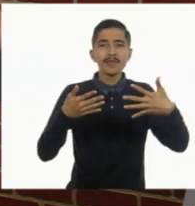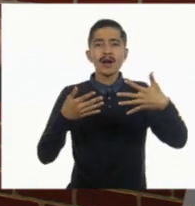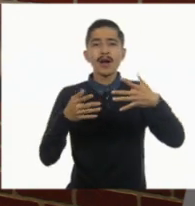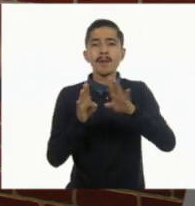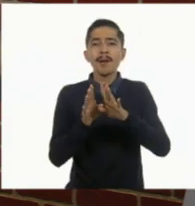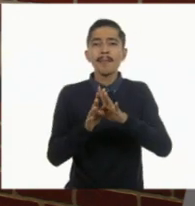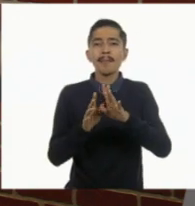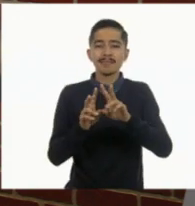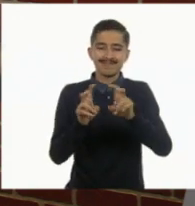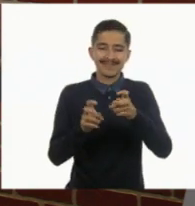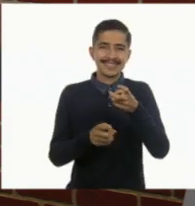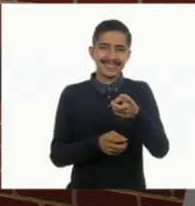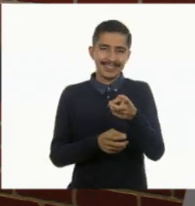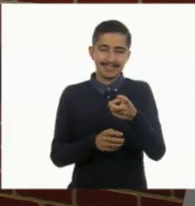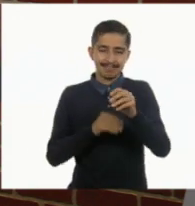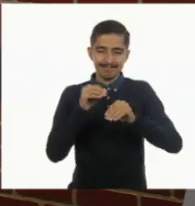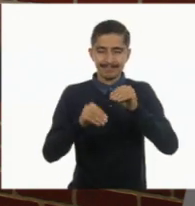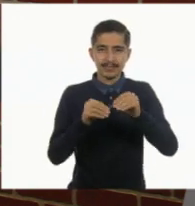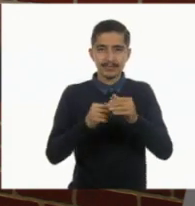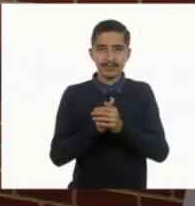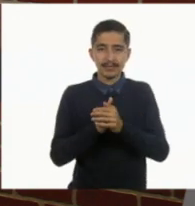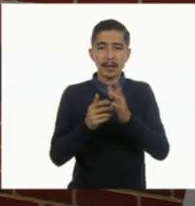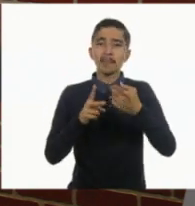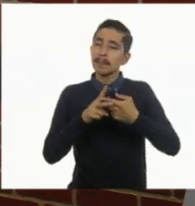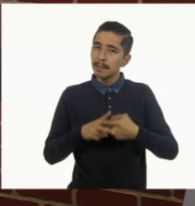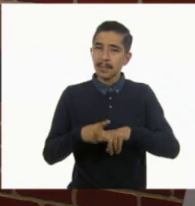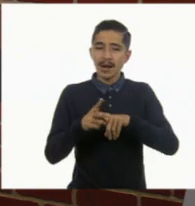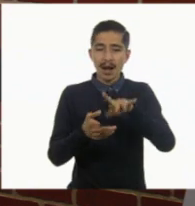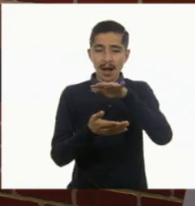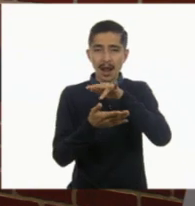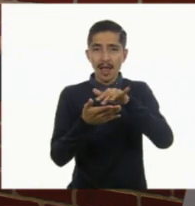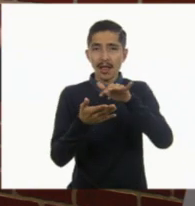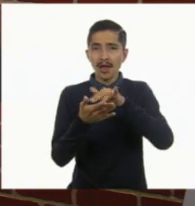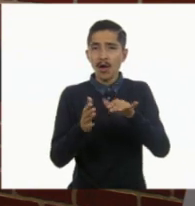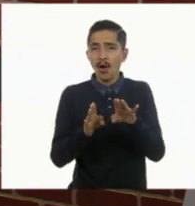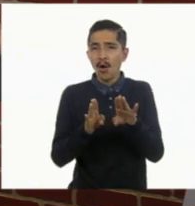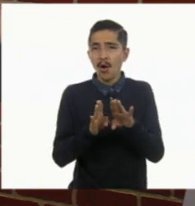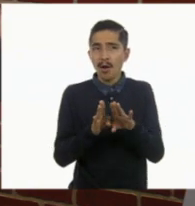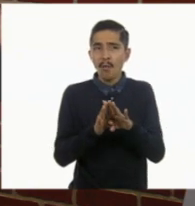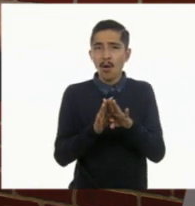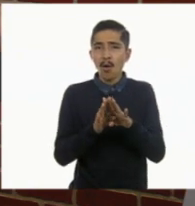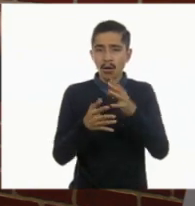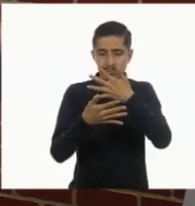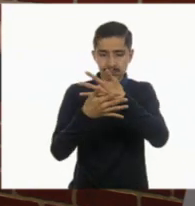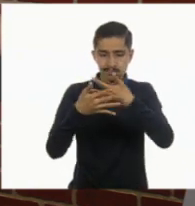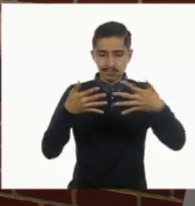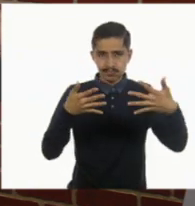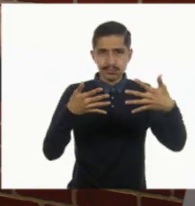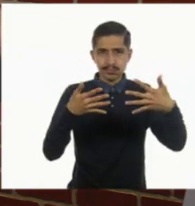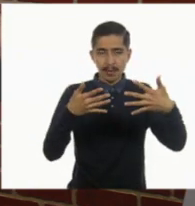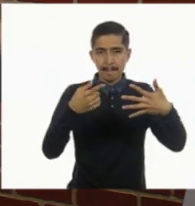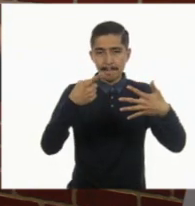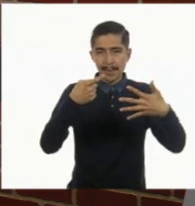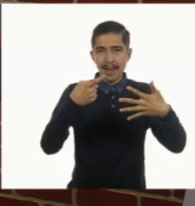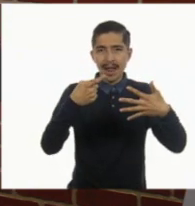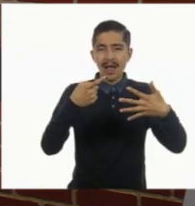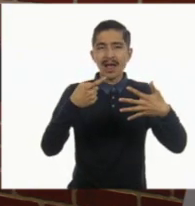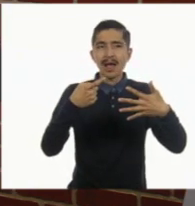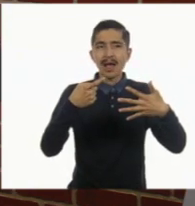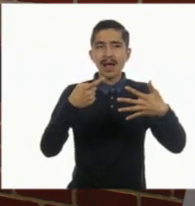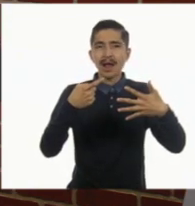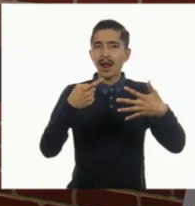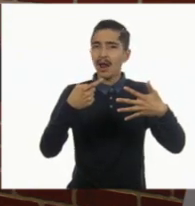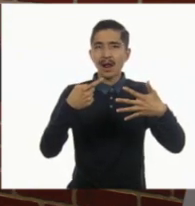de esa obra. Entonces vamos a empezar leyendo las notas de la primera frase